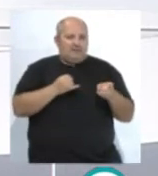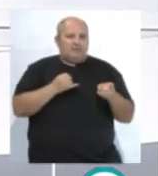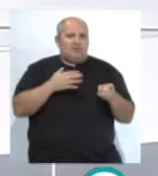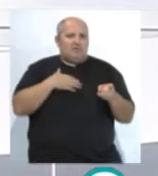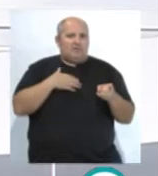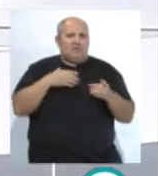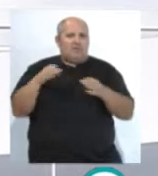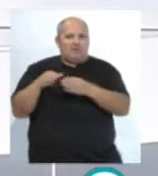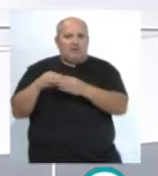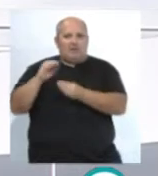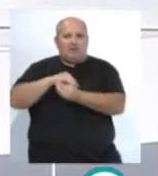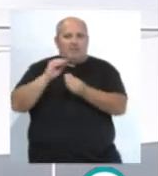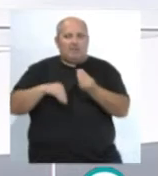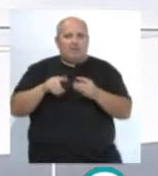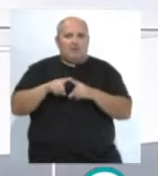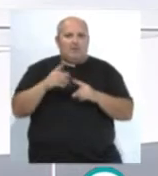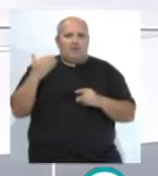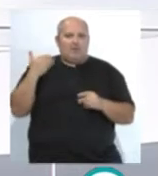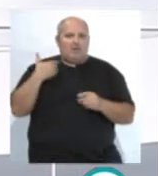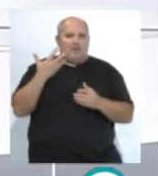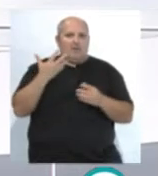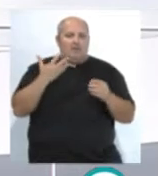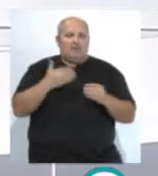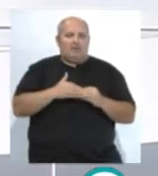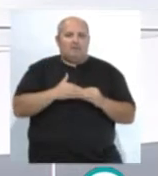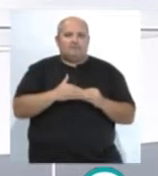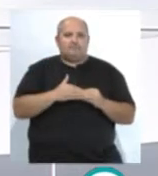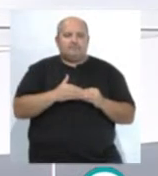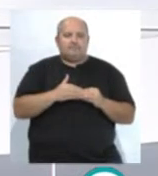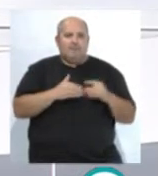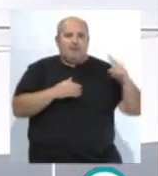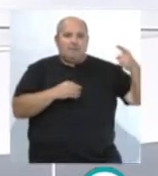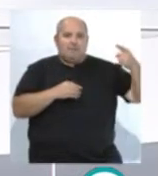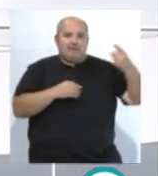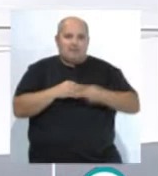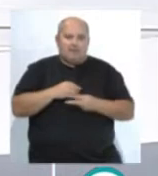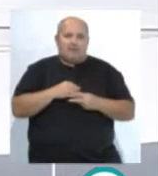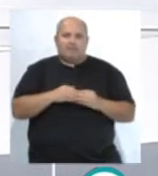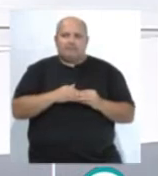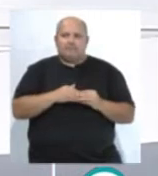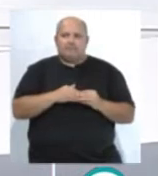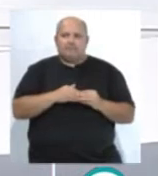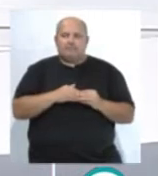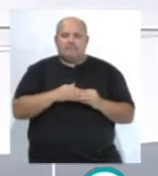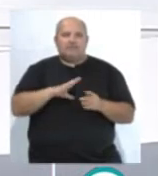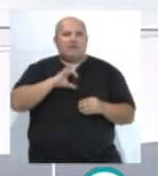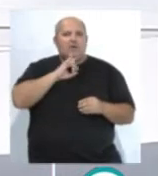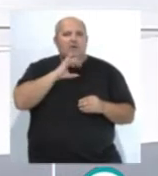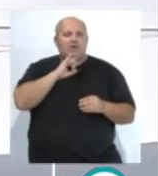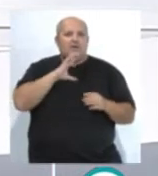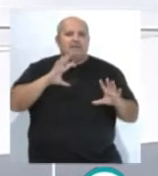equipo como la Unión Deportiva Las Palmas, recientemente descendido de esta temporada pasada de Primera División, estar contento